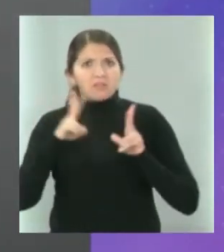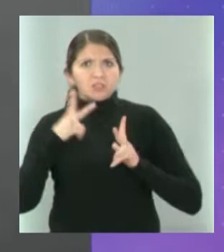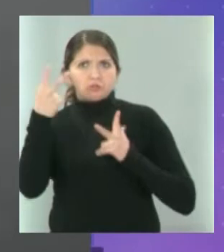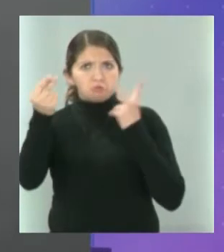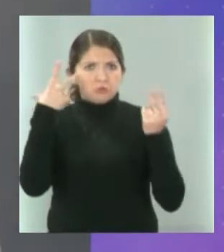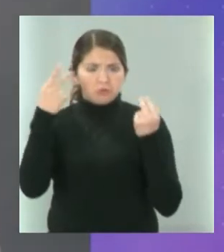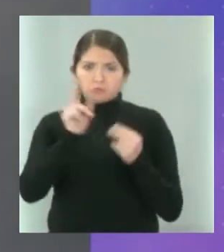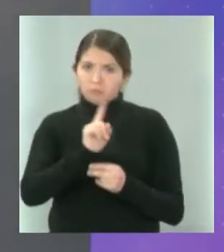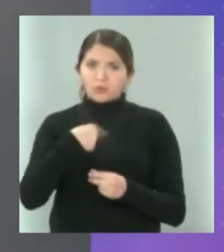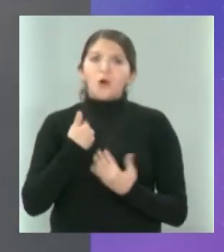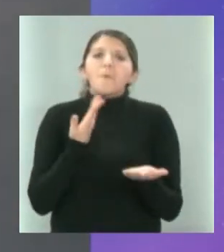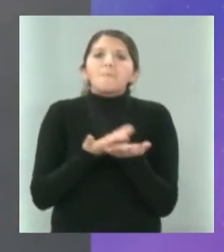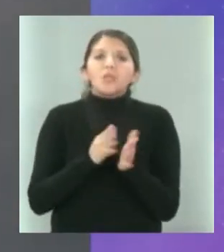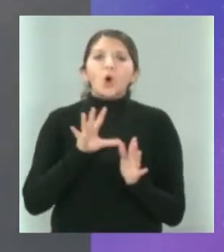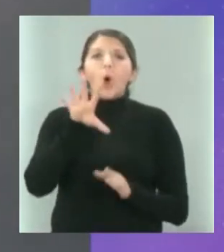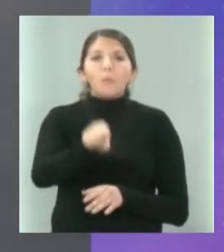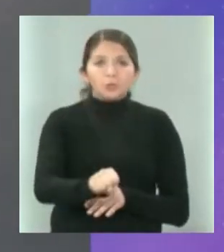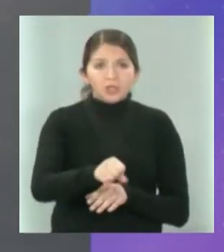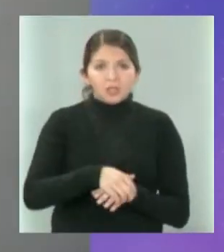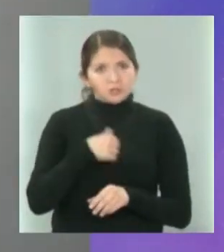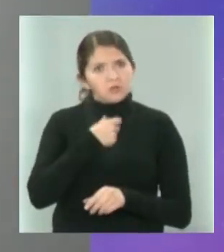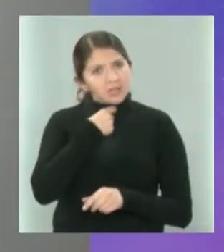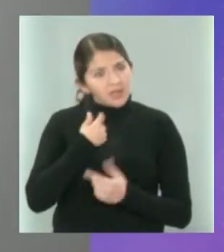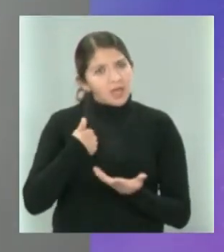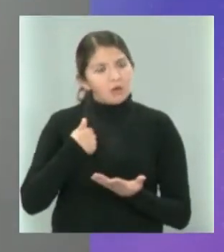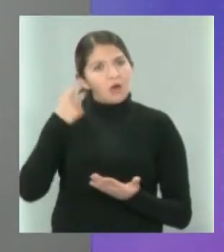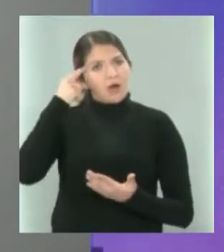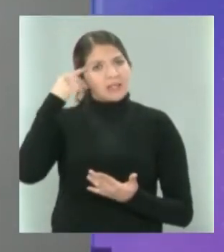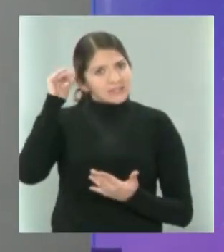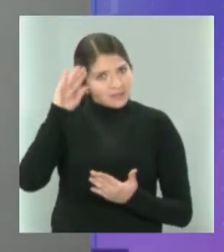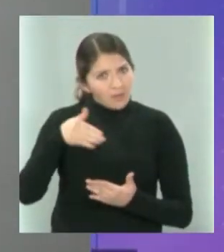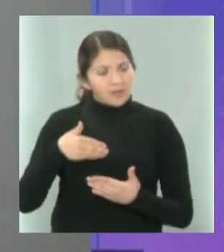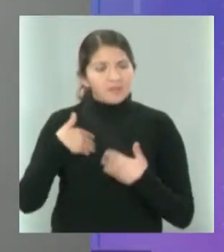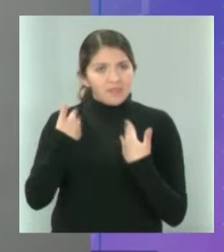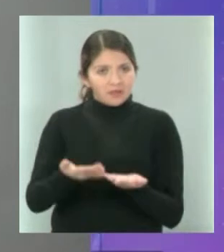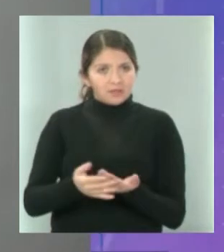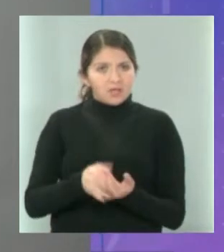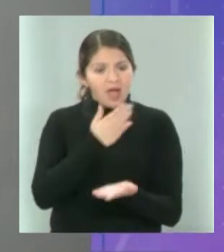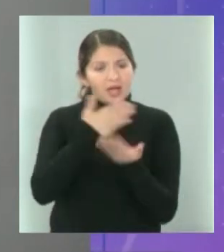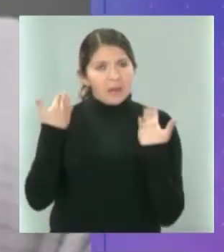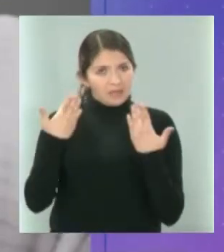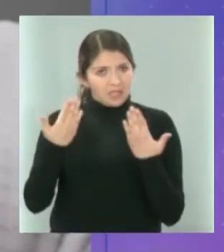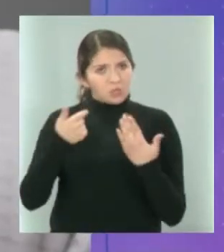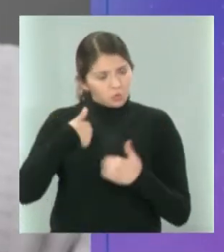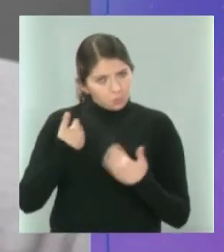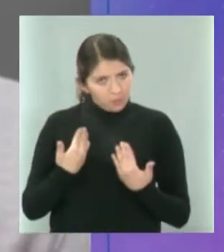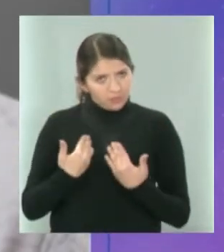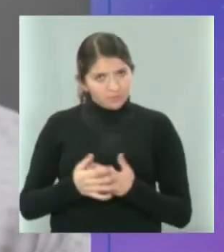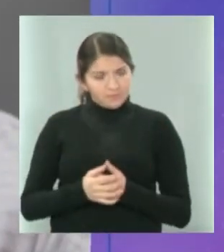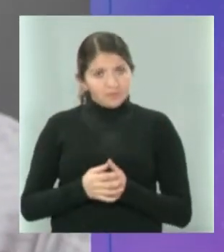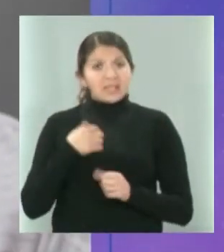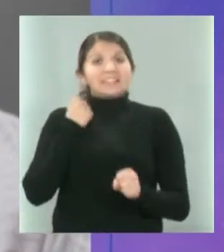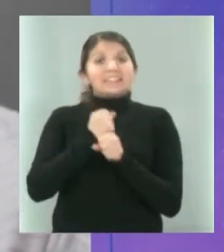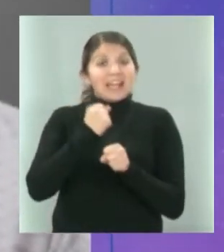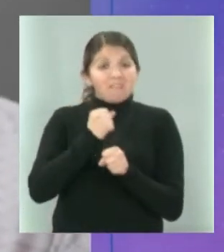una oportunidad de aportar mis conocimientos y habilidades. Para demostrar que mi discapacidad es solamente una parte de lo que soy. En el trabajo no